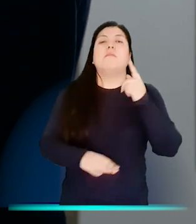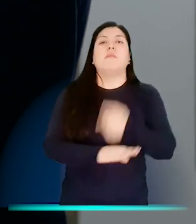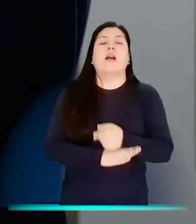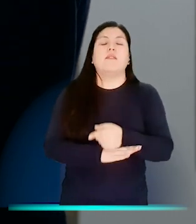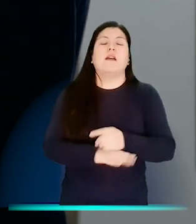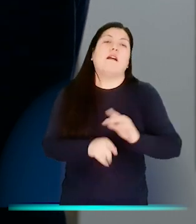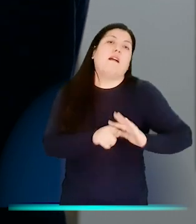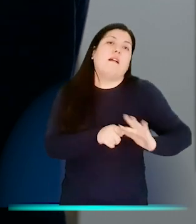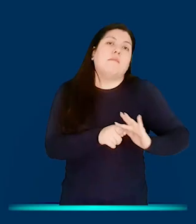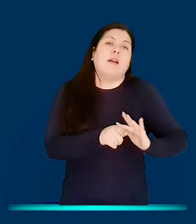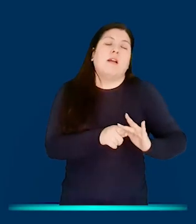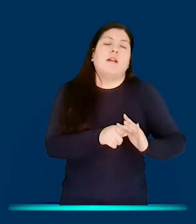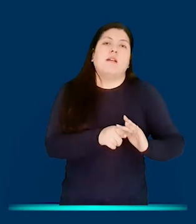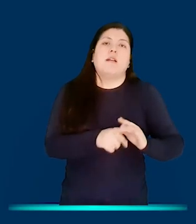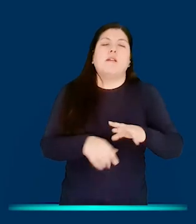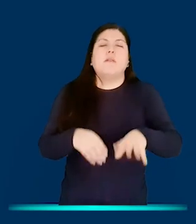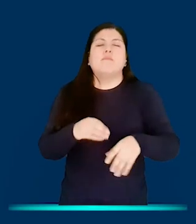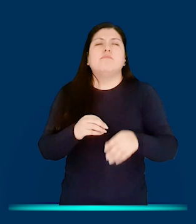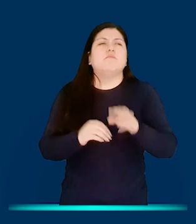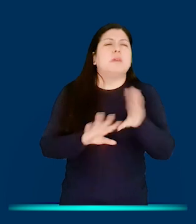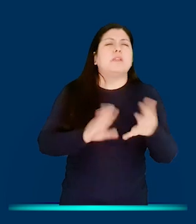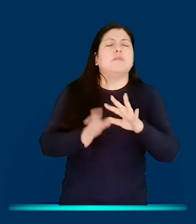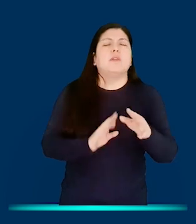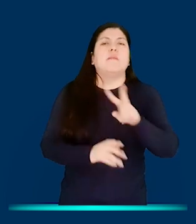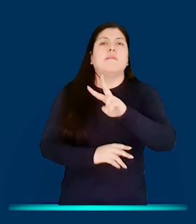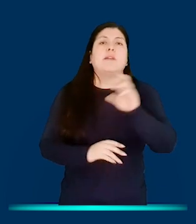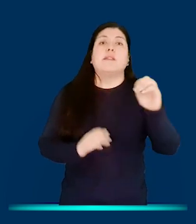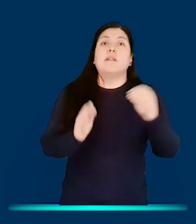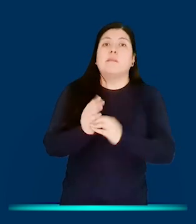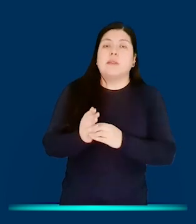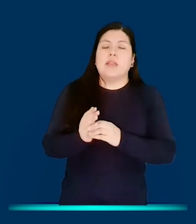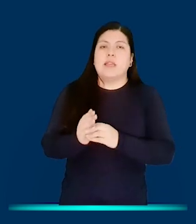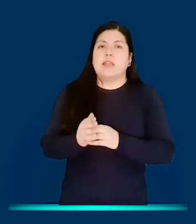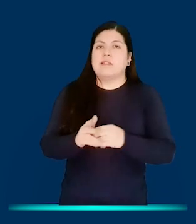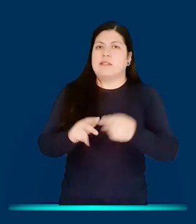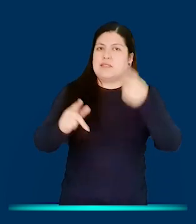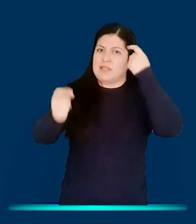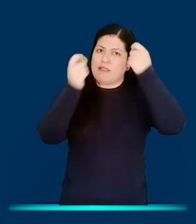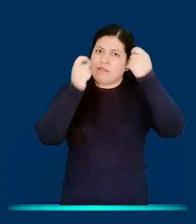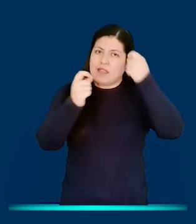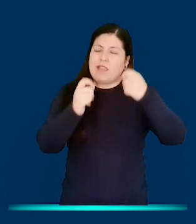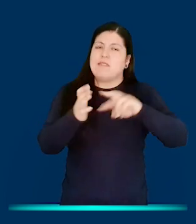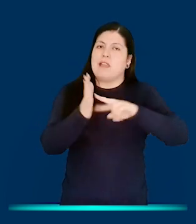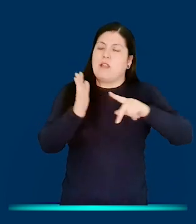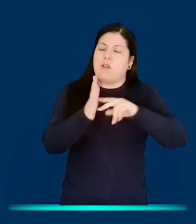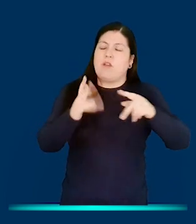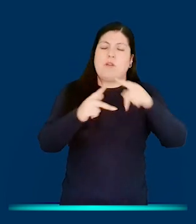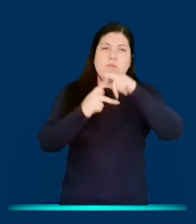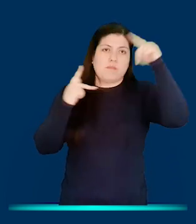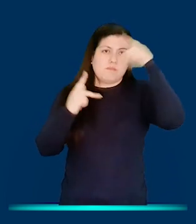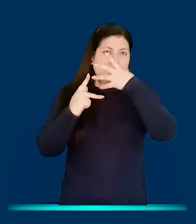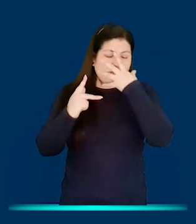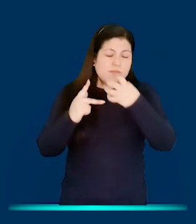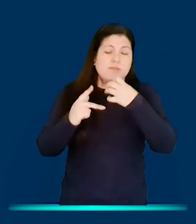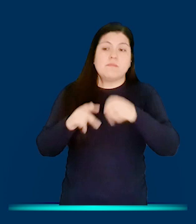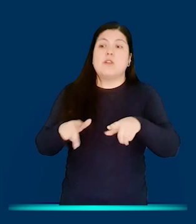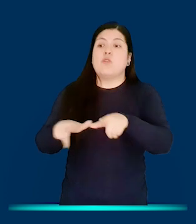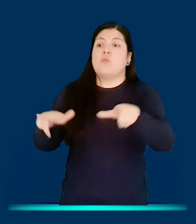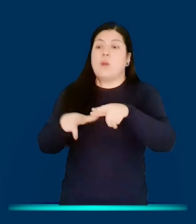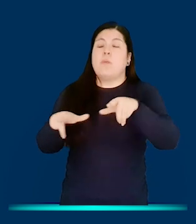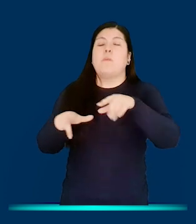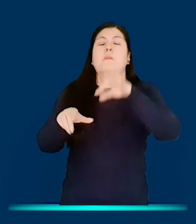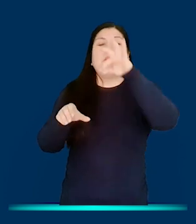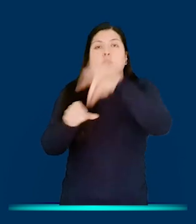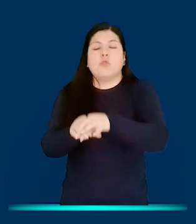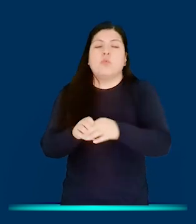de Congreso de la República va a establecer o implementar más de 20.000 aparatos biométricos entre biometría que se